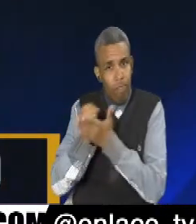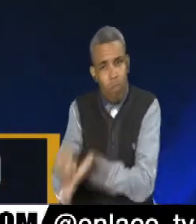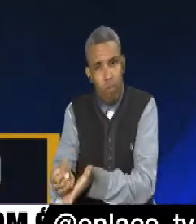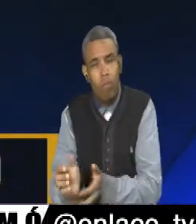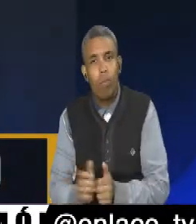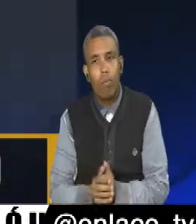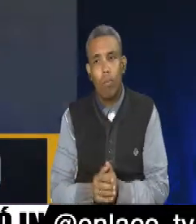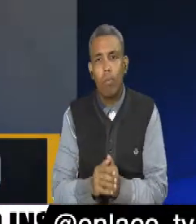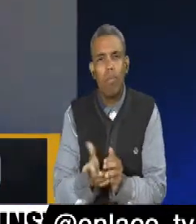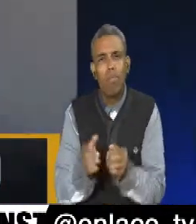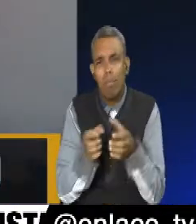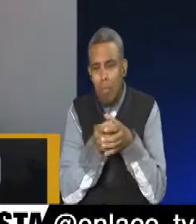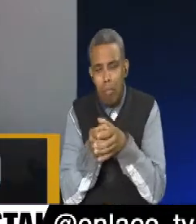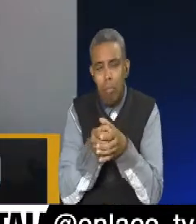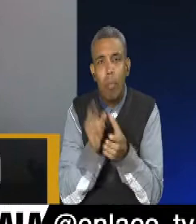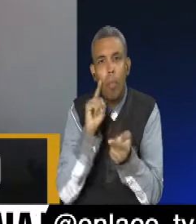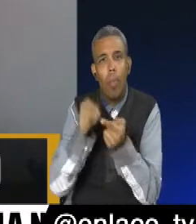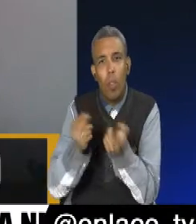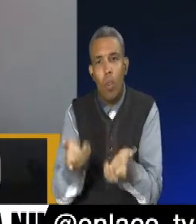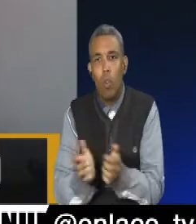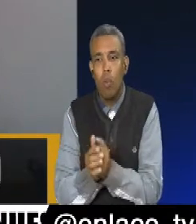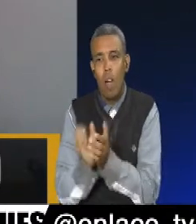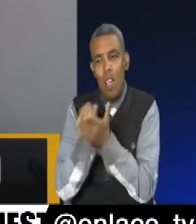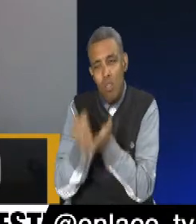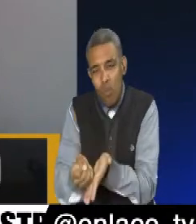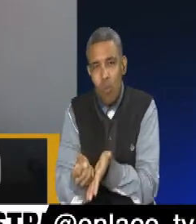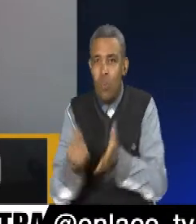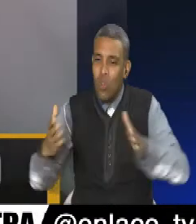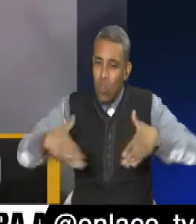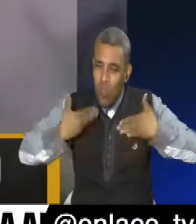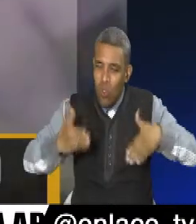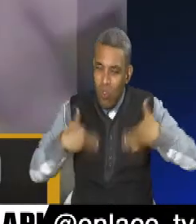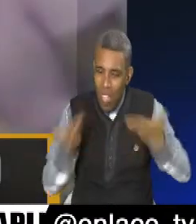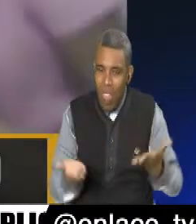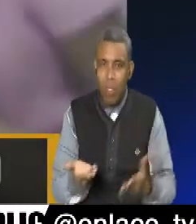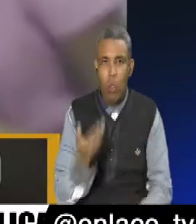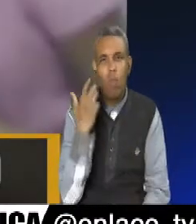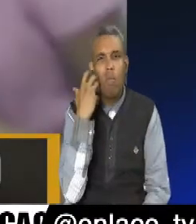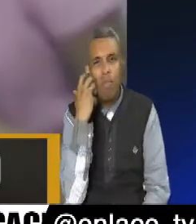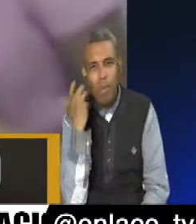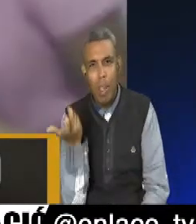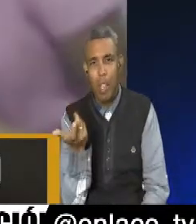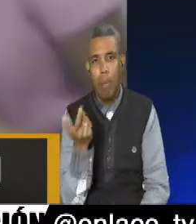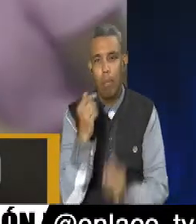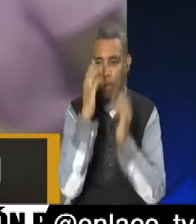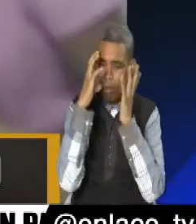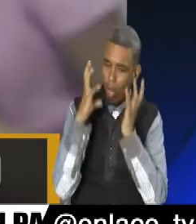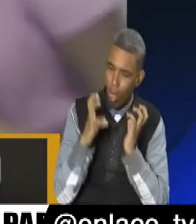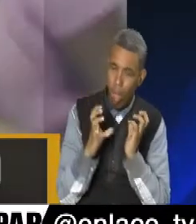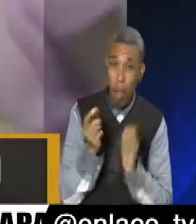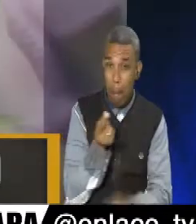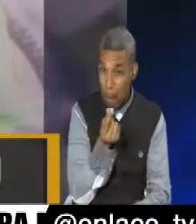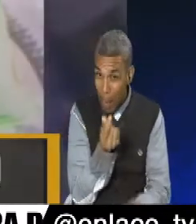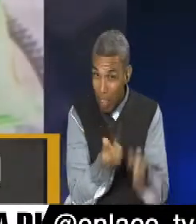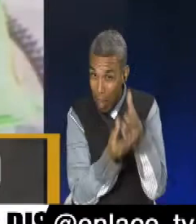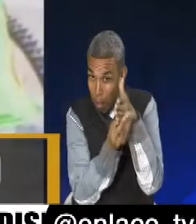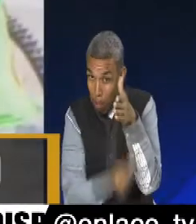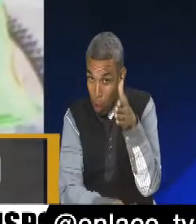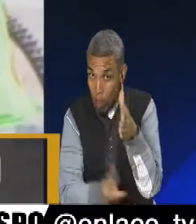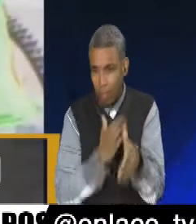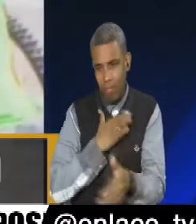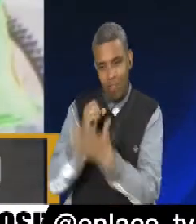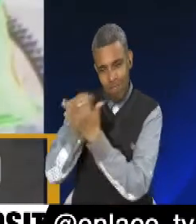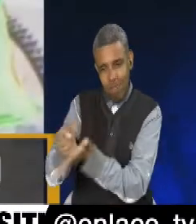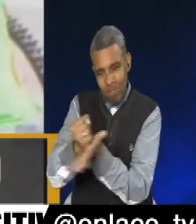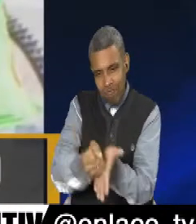es llevar una píldora de felicidad a los pacientes que llegan al hospital y no cuentan con los recursos ni siquiera para